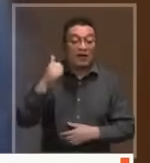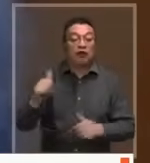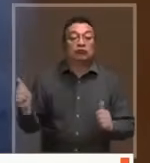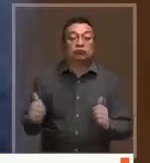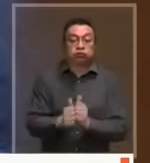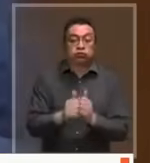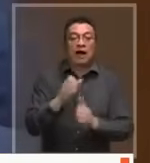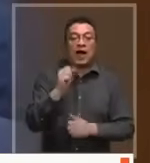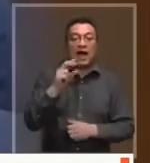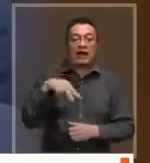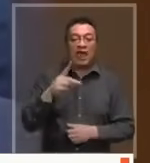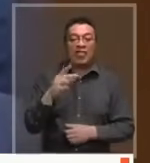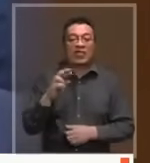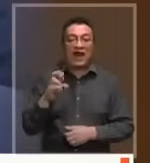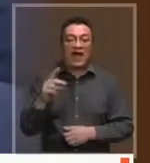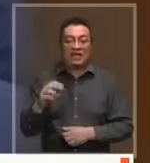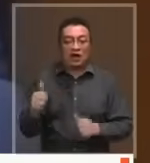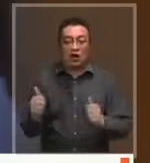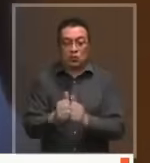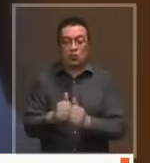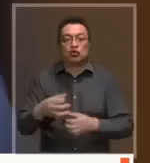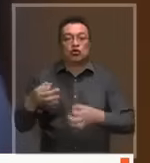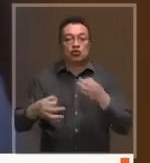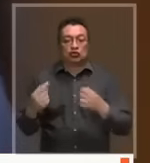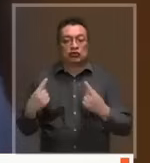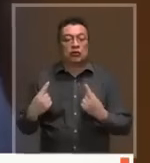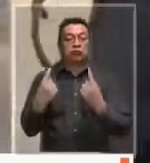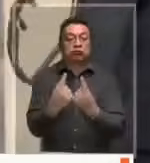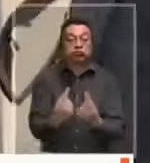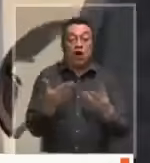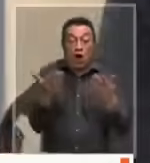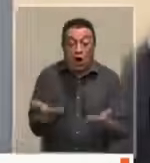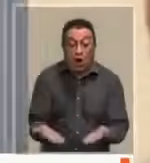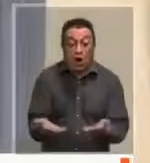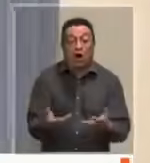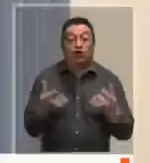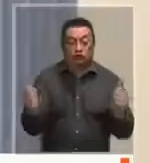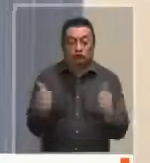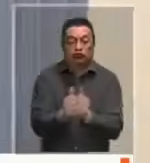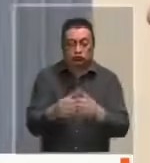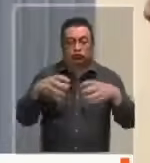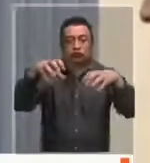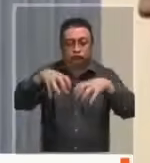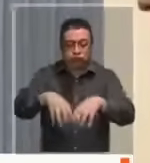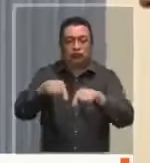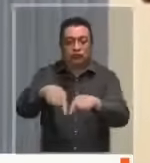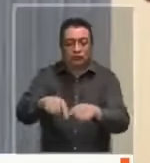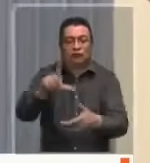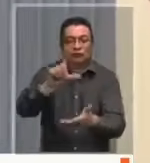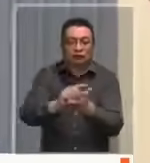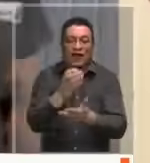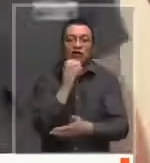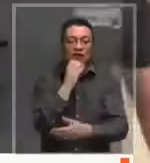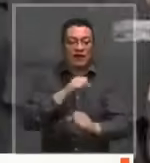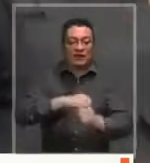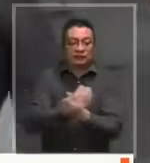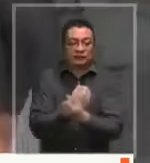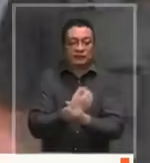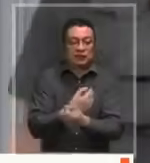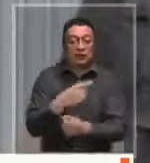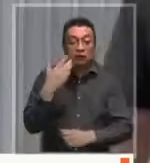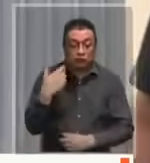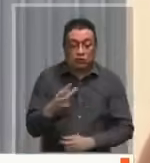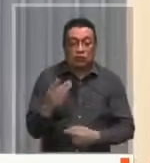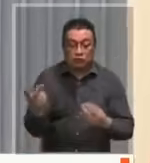de Daniel Andrade, enfrentando juntos a la justicia. Hoy comparten módulo en el centro penitenciario de Antofagasta, pero llevan